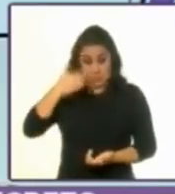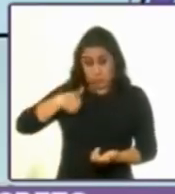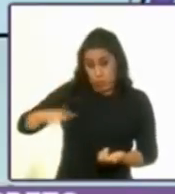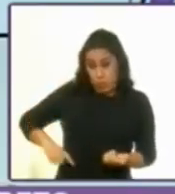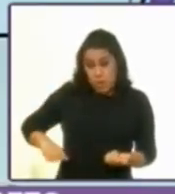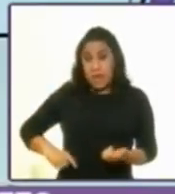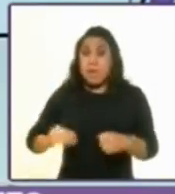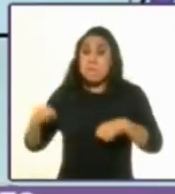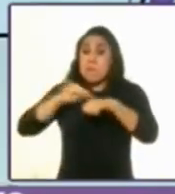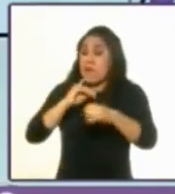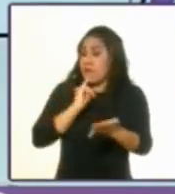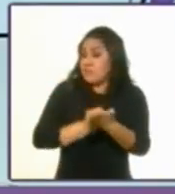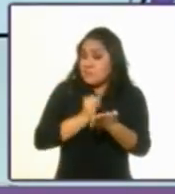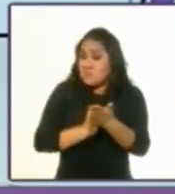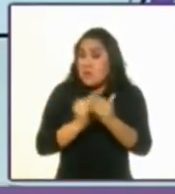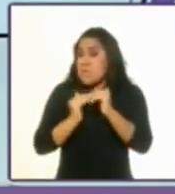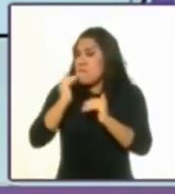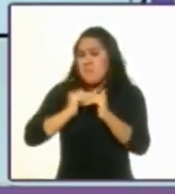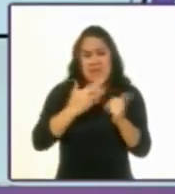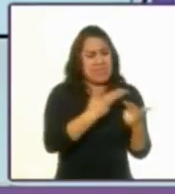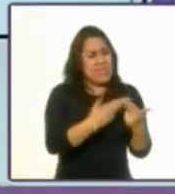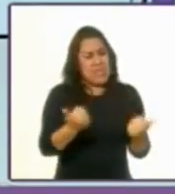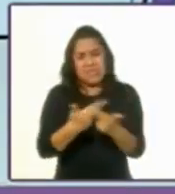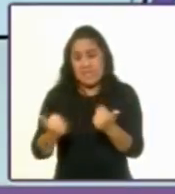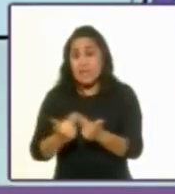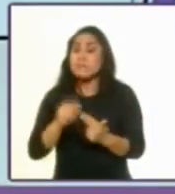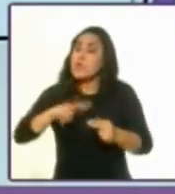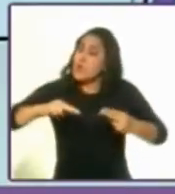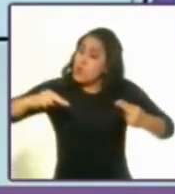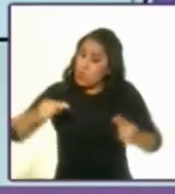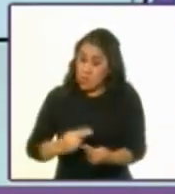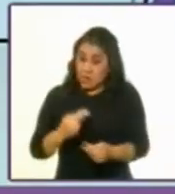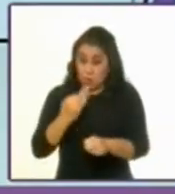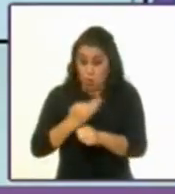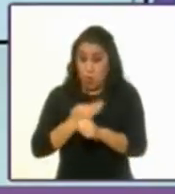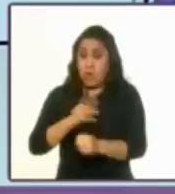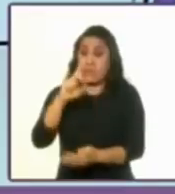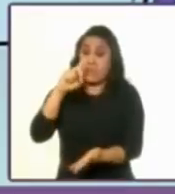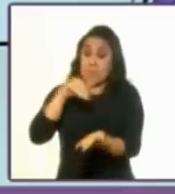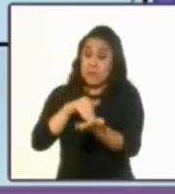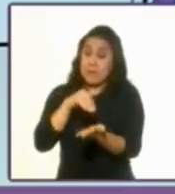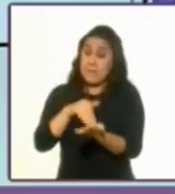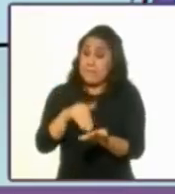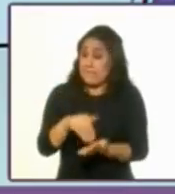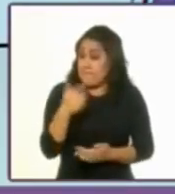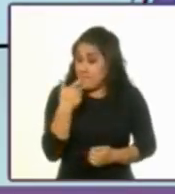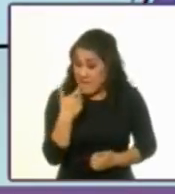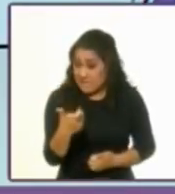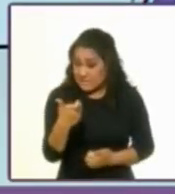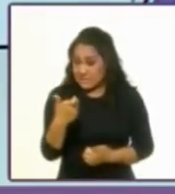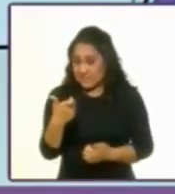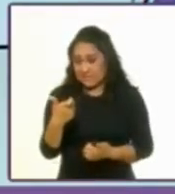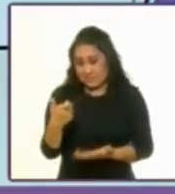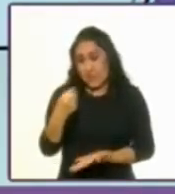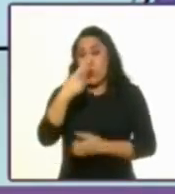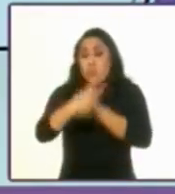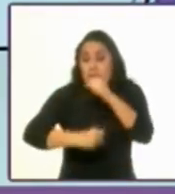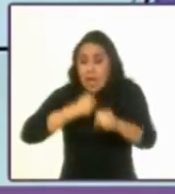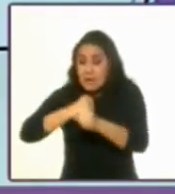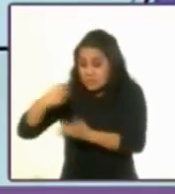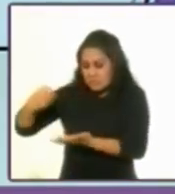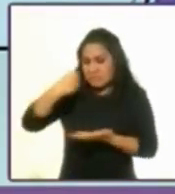impuestos ni de ningún tipo de tarifas pero lo que sí urge es que gastemos estos 30 mil millones de pesos adicionales por año